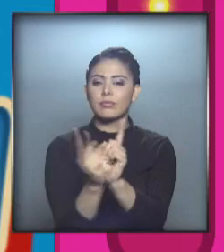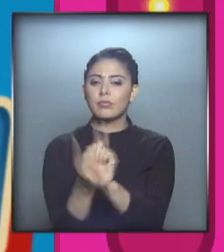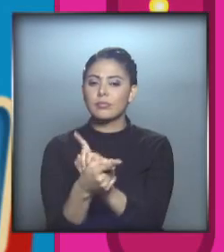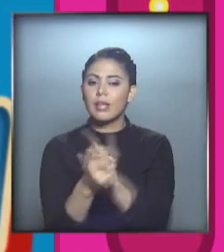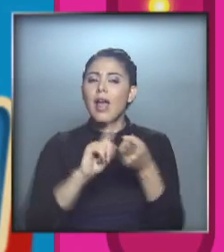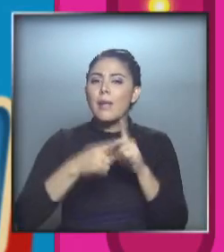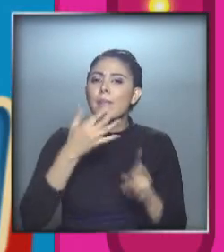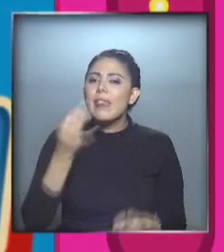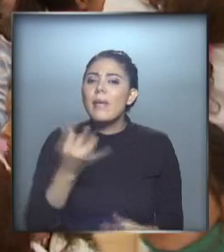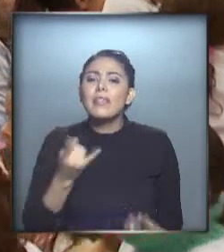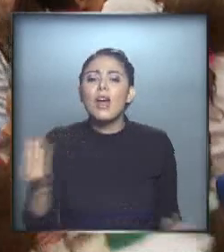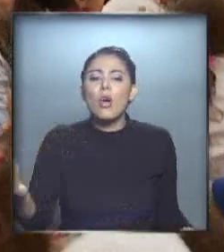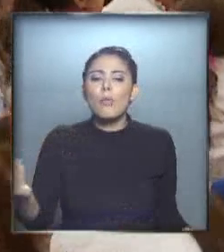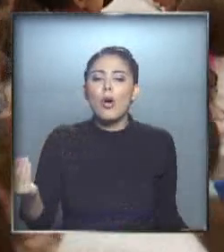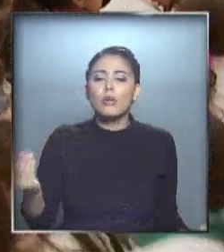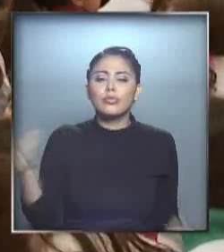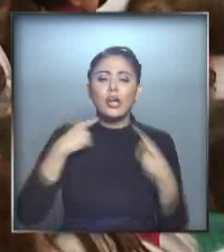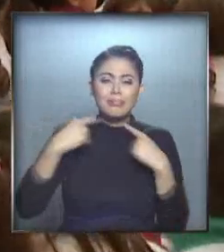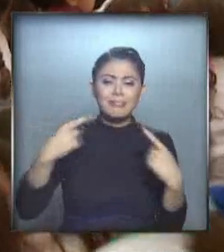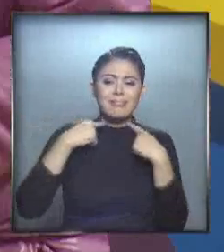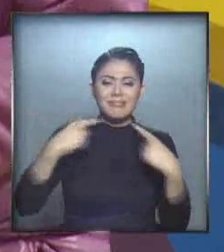¿La relación es verdadera o falsa?